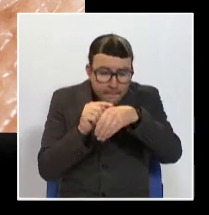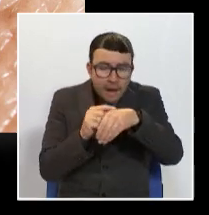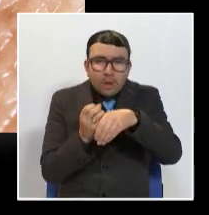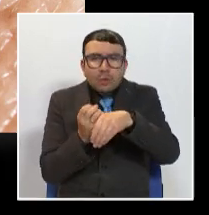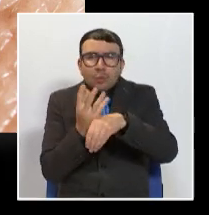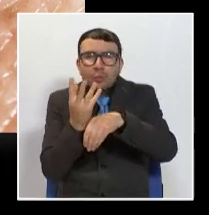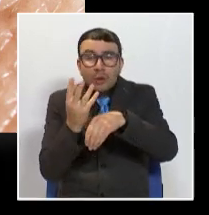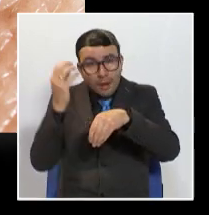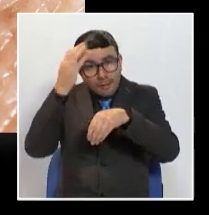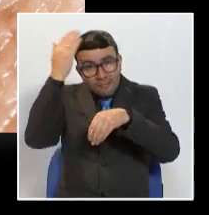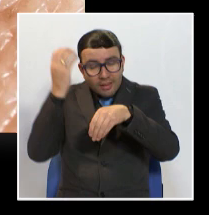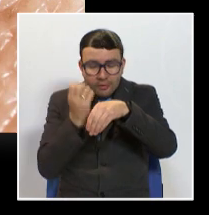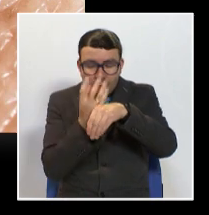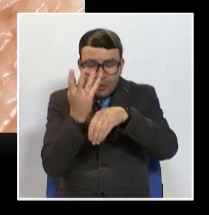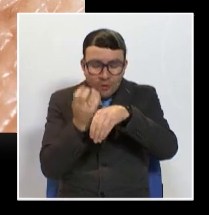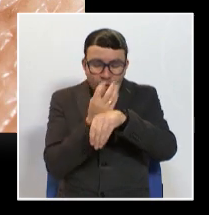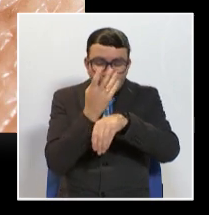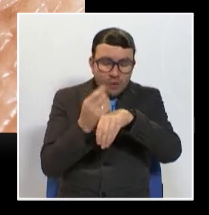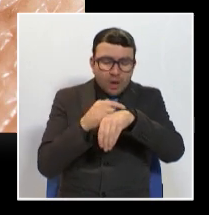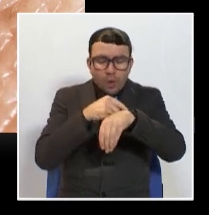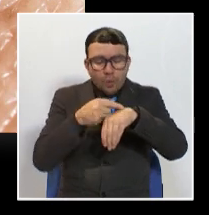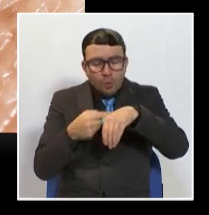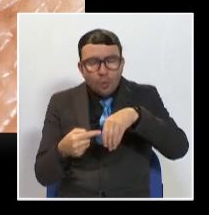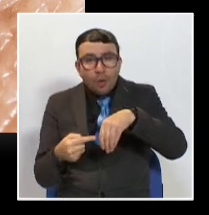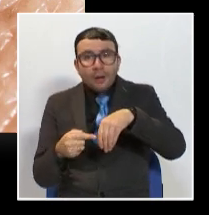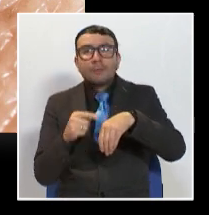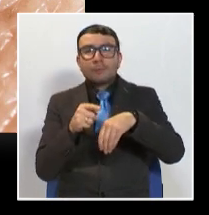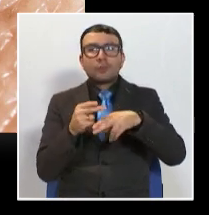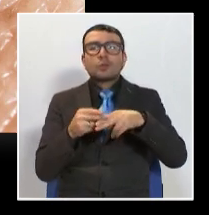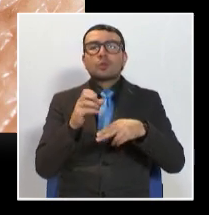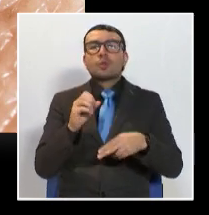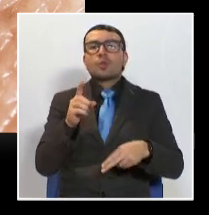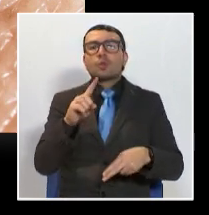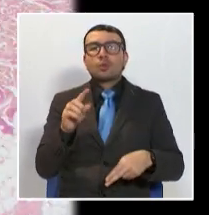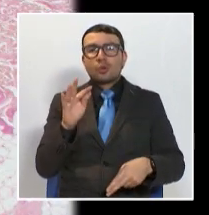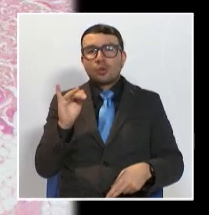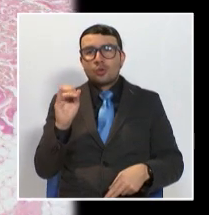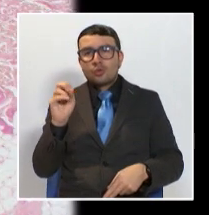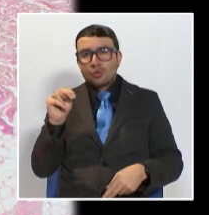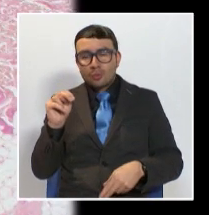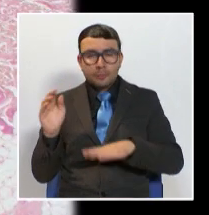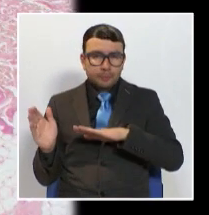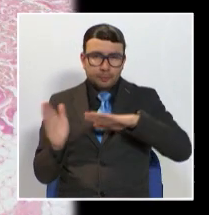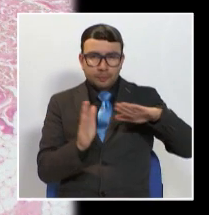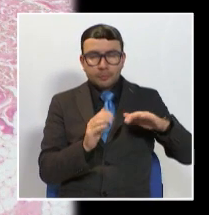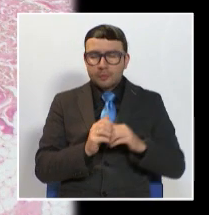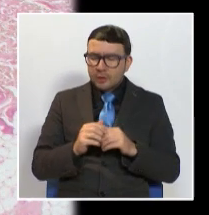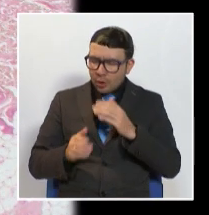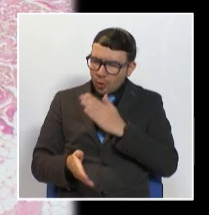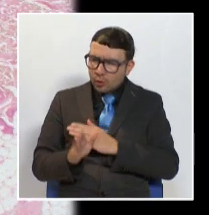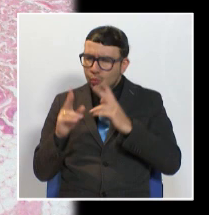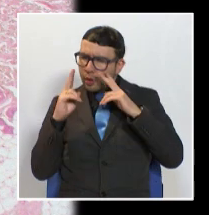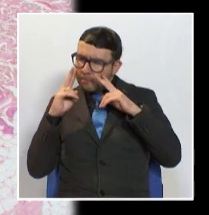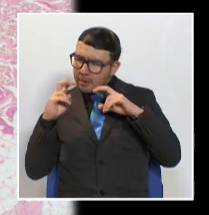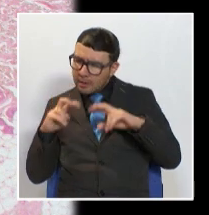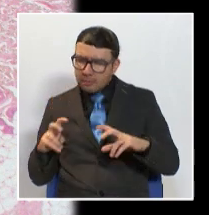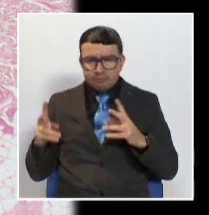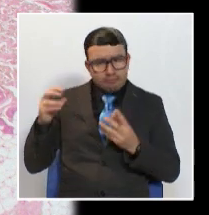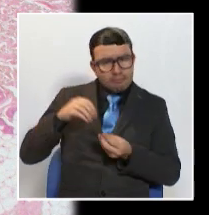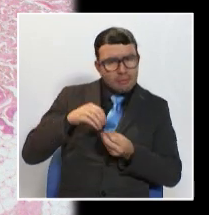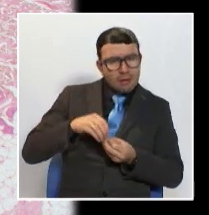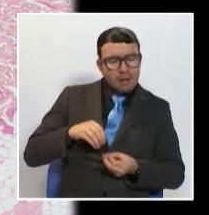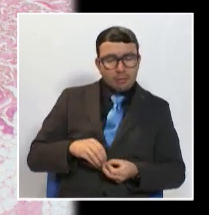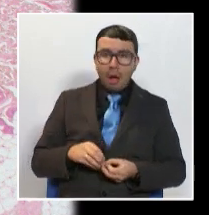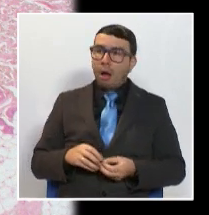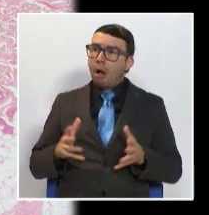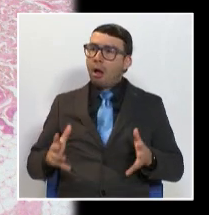sudor, que se llaman los ostium. Si seguimos entonces profundizando, vamos a encontrar entonces que